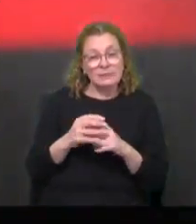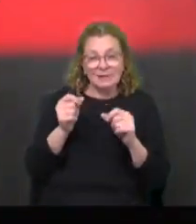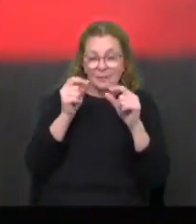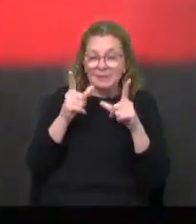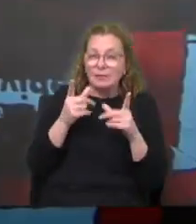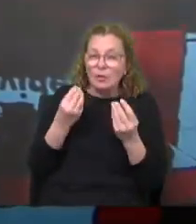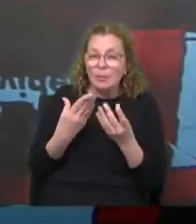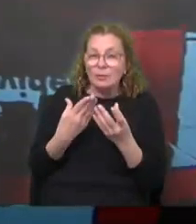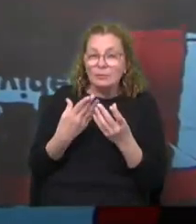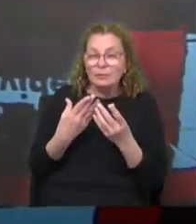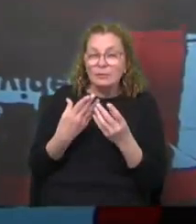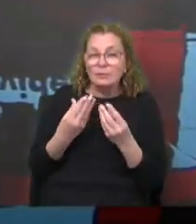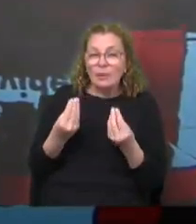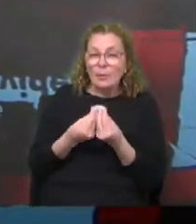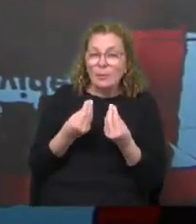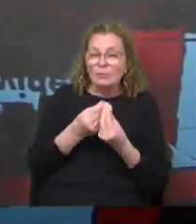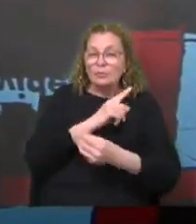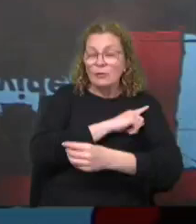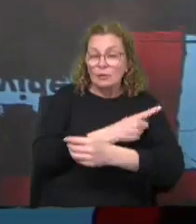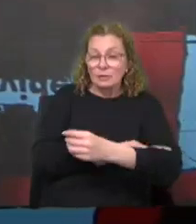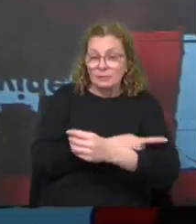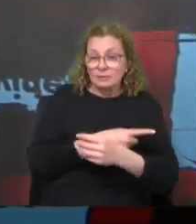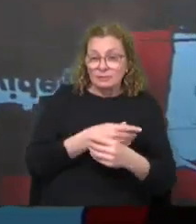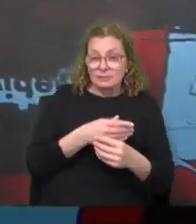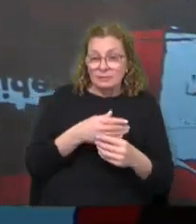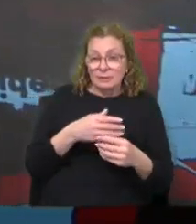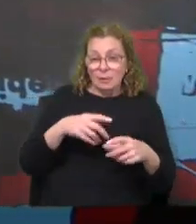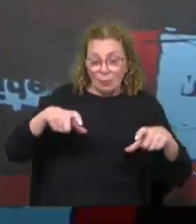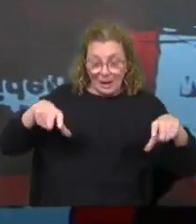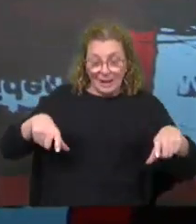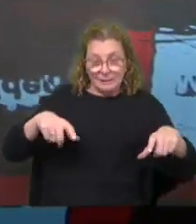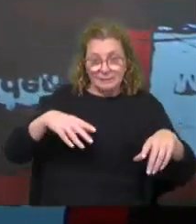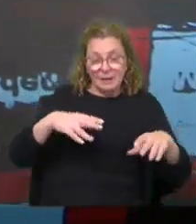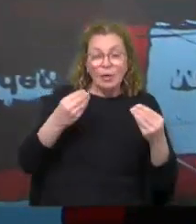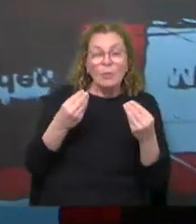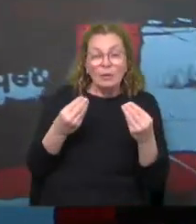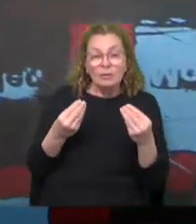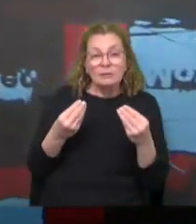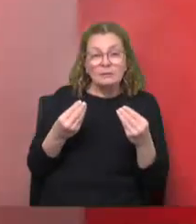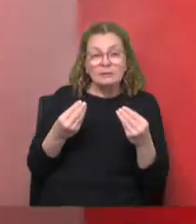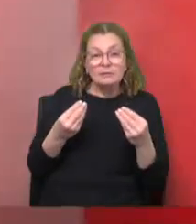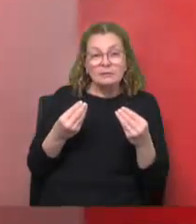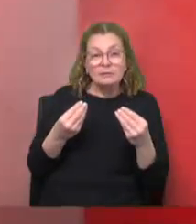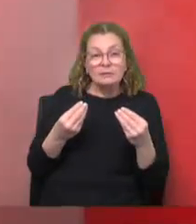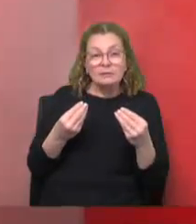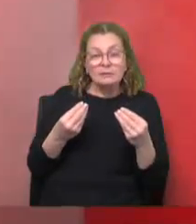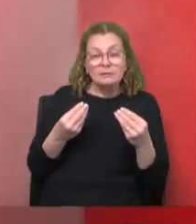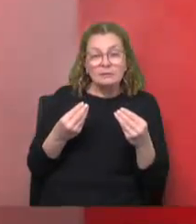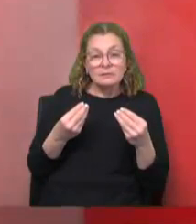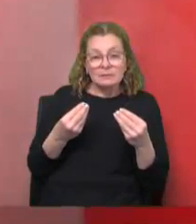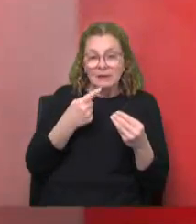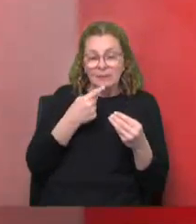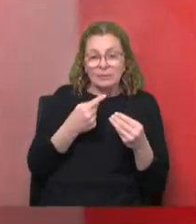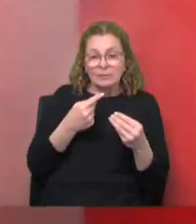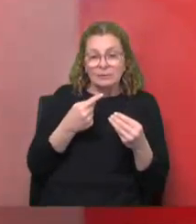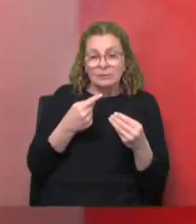Tomado. Con mucho esfuerzo. ¿Los stands están en, como en la cancha o cómo es? La parte principal de lo, de la,